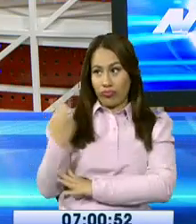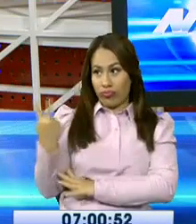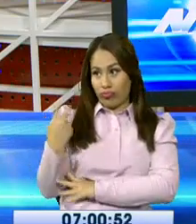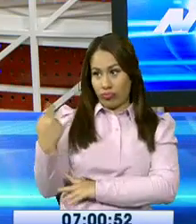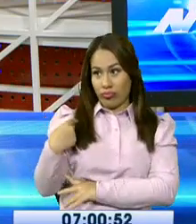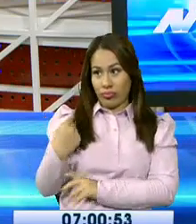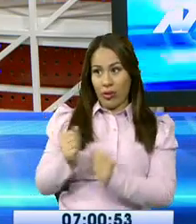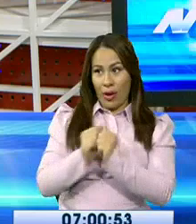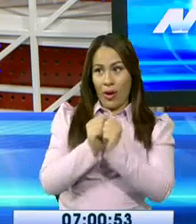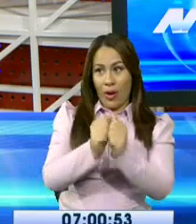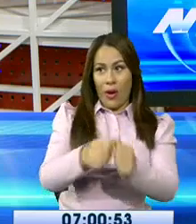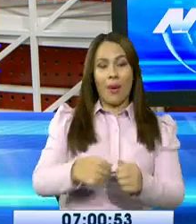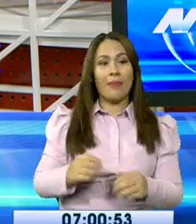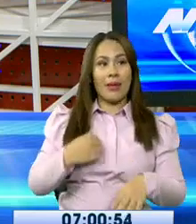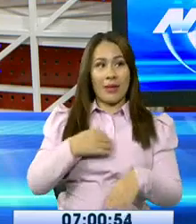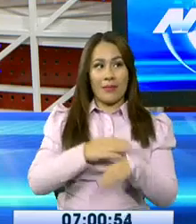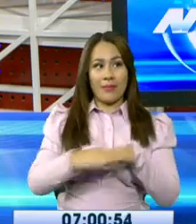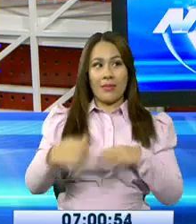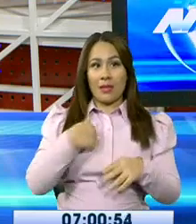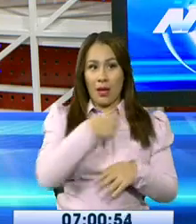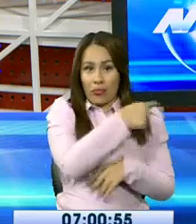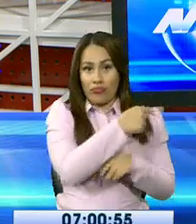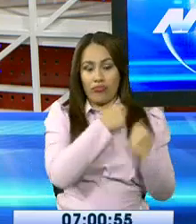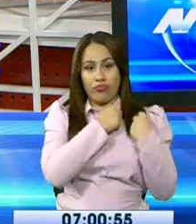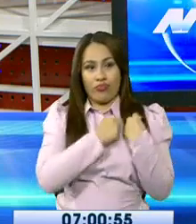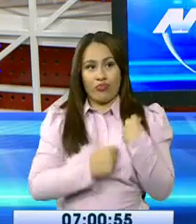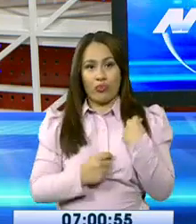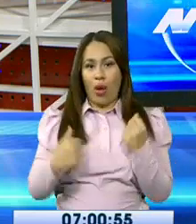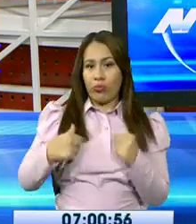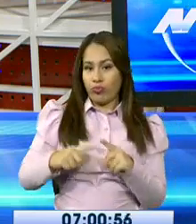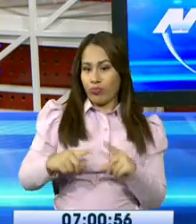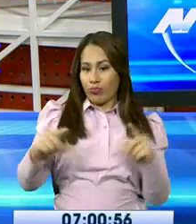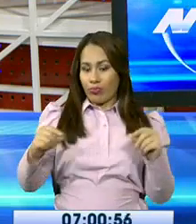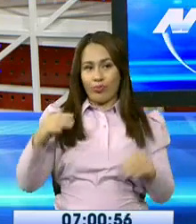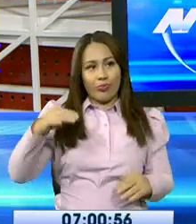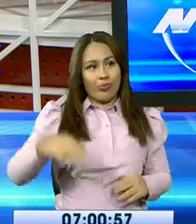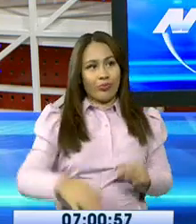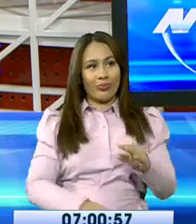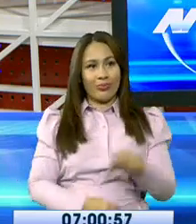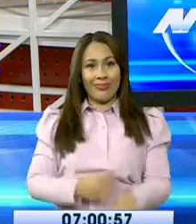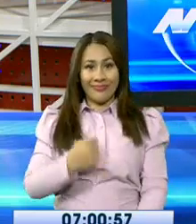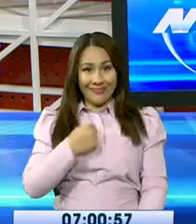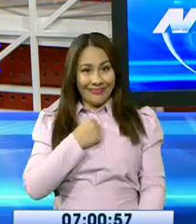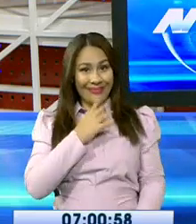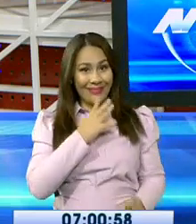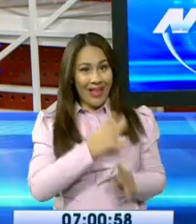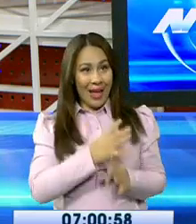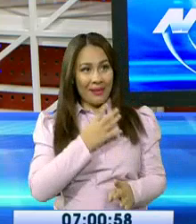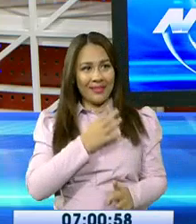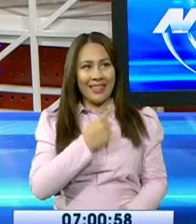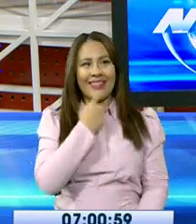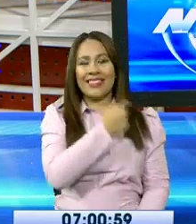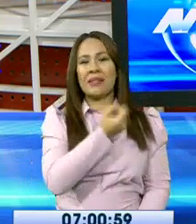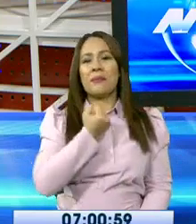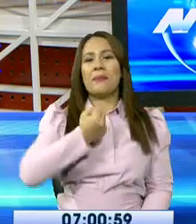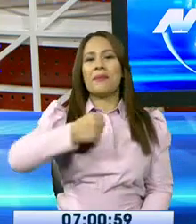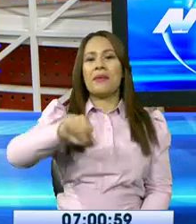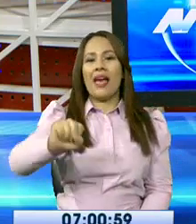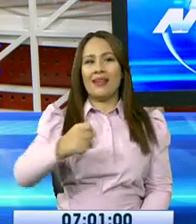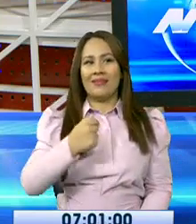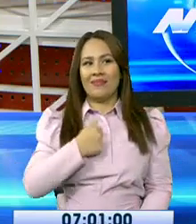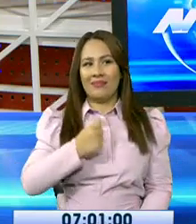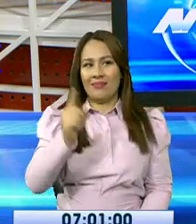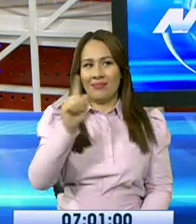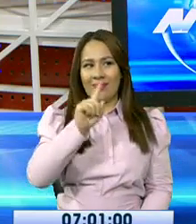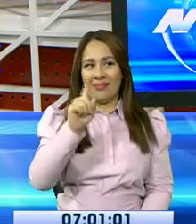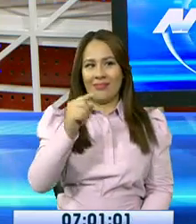con Yoli, que usted me iba a invitar. Yo ya traje mi maleta con mi traje de baño. Tú me has oído hablar con aquí con Camilo de viaje. Usted me dijo. Creo que